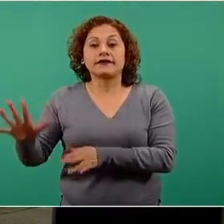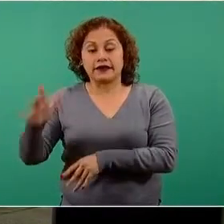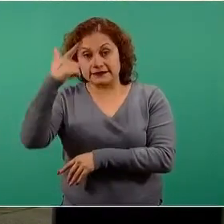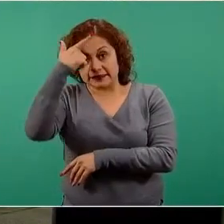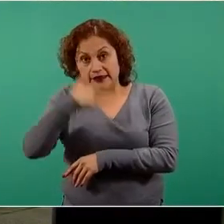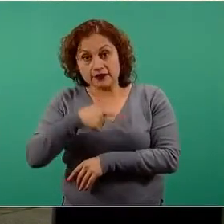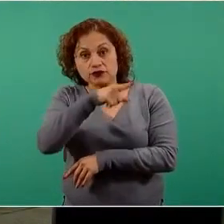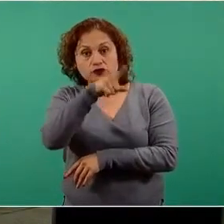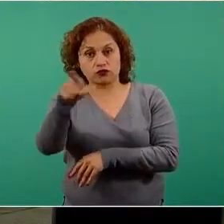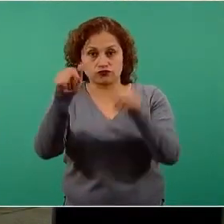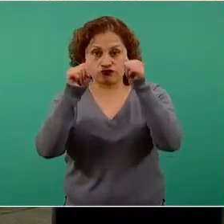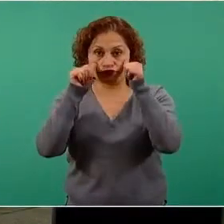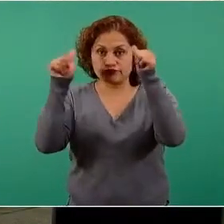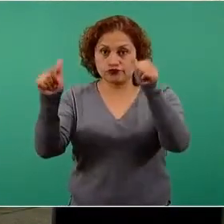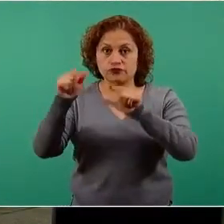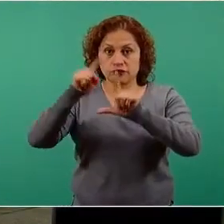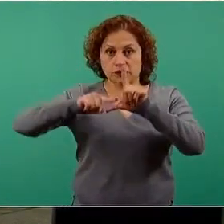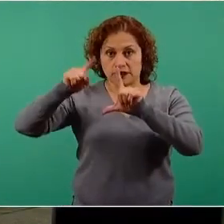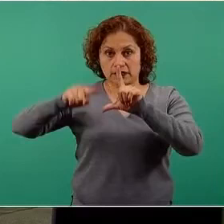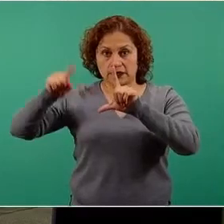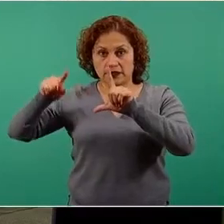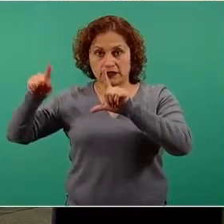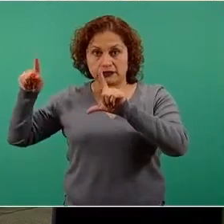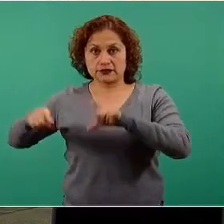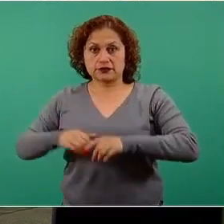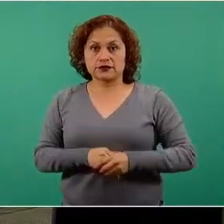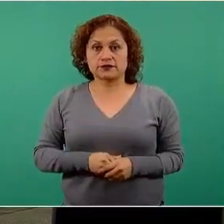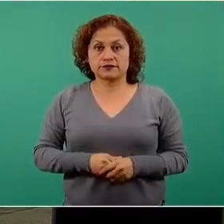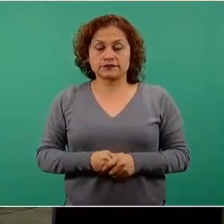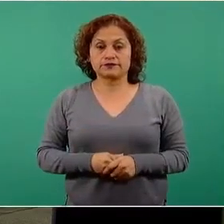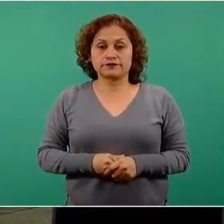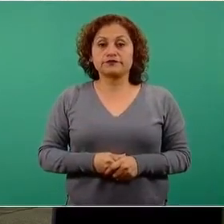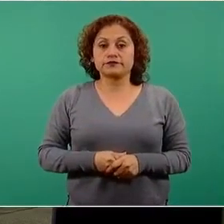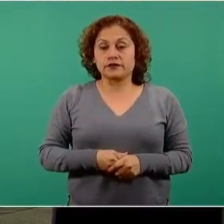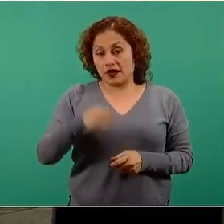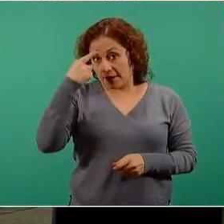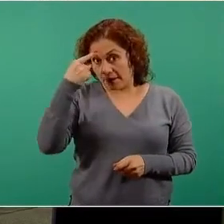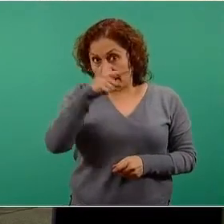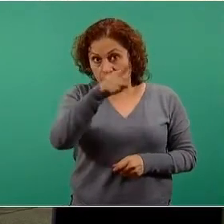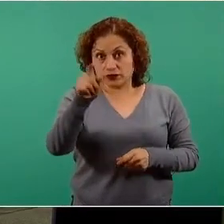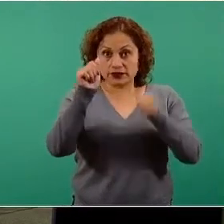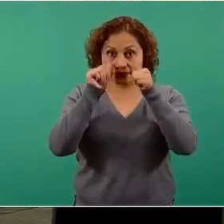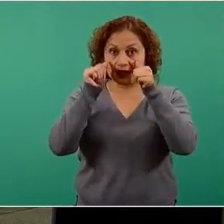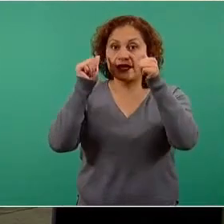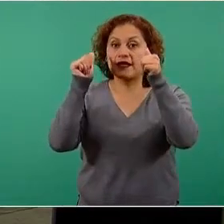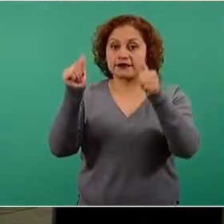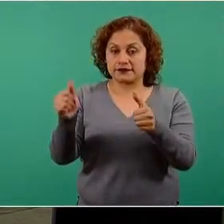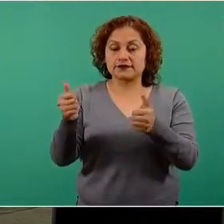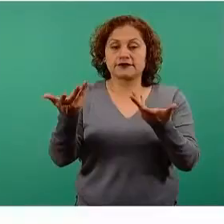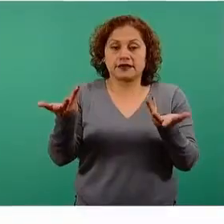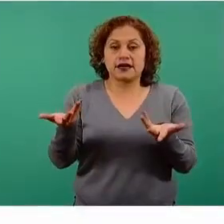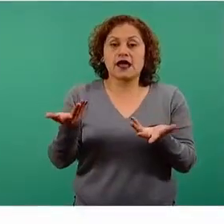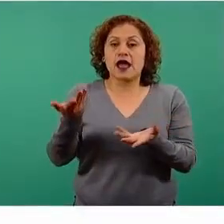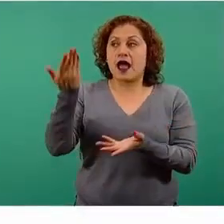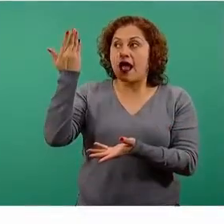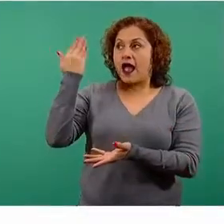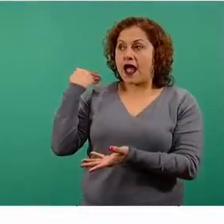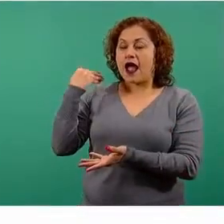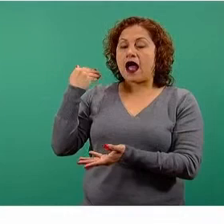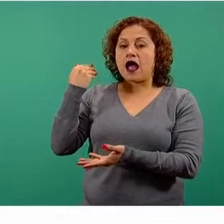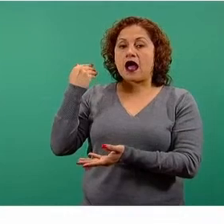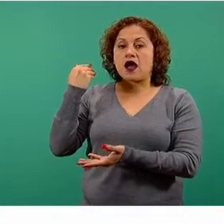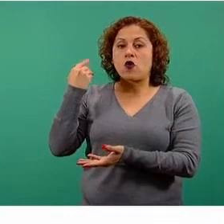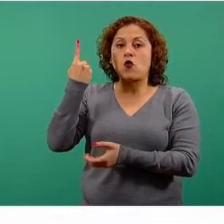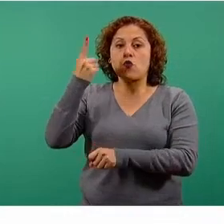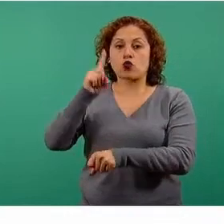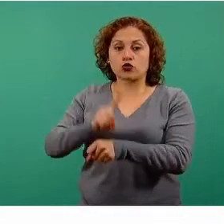actualización de esta gráfica, esta curva temporal de vacunación, y verán que siempre aumenta con respecto a lo que